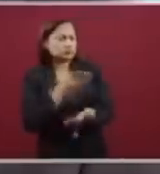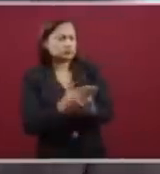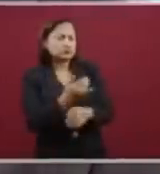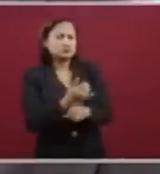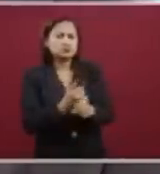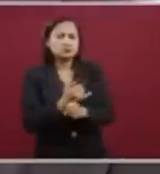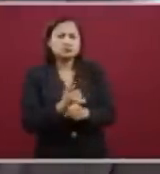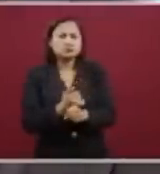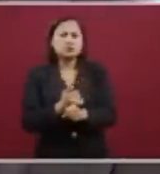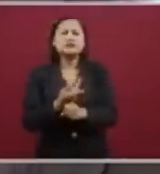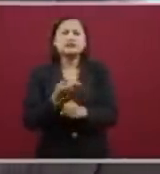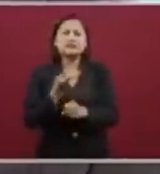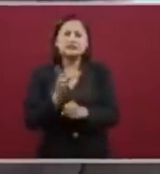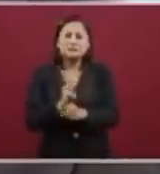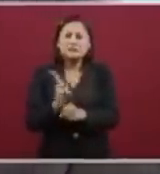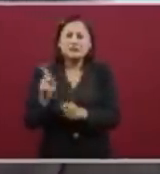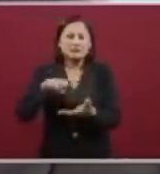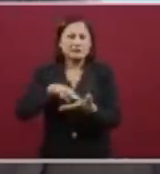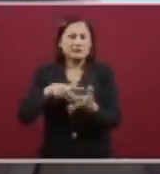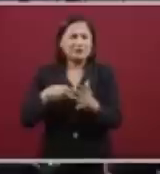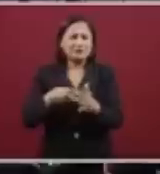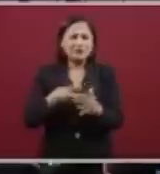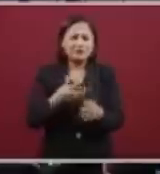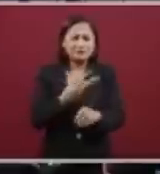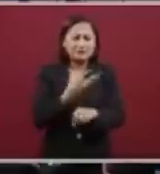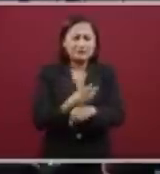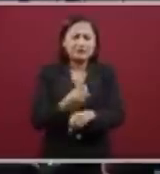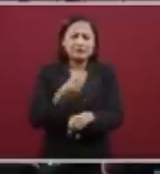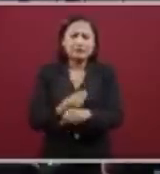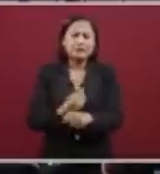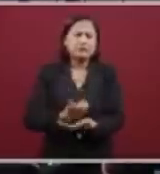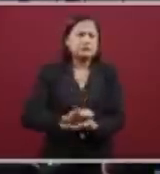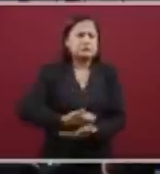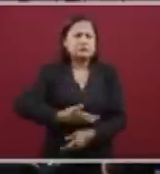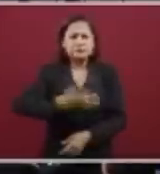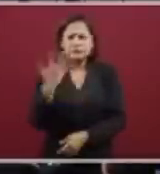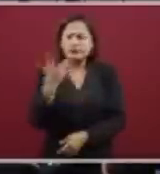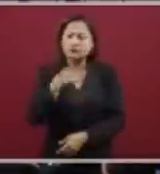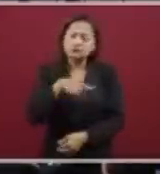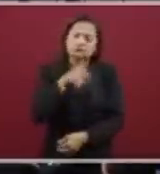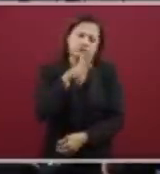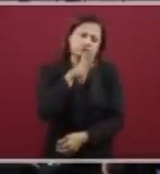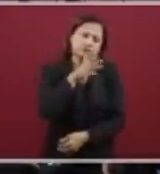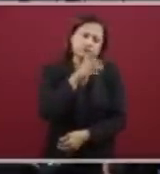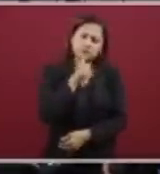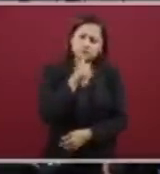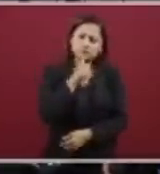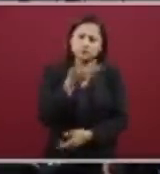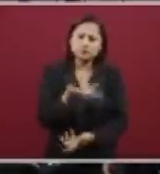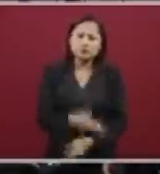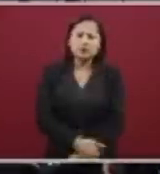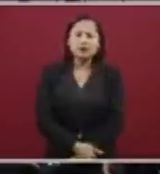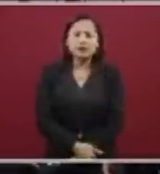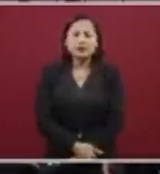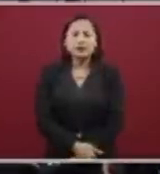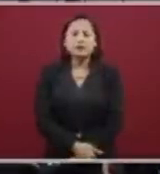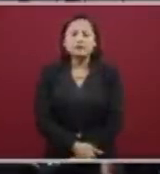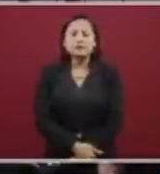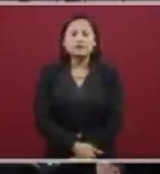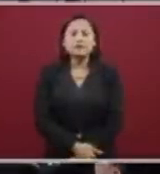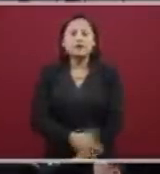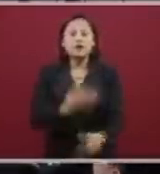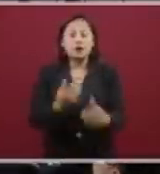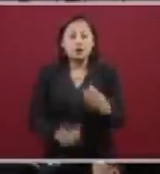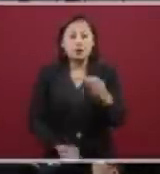incosteable la obra y por lo tanto indebida por otra parte la puesta en operación del nuevo aeropuerto